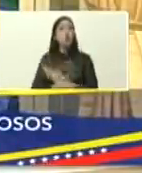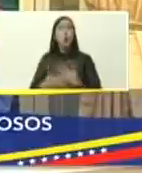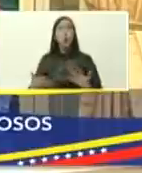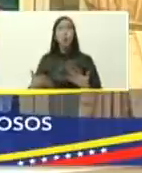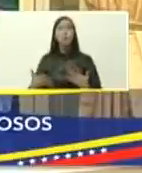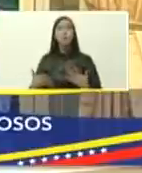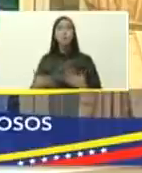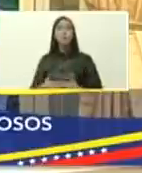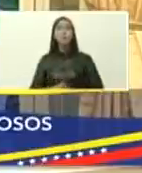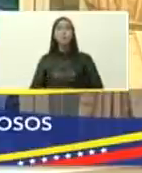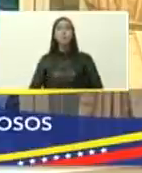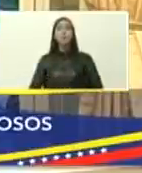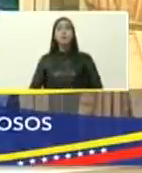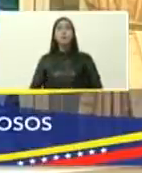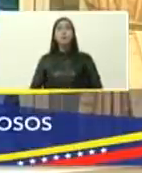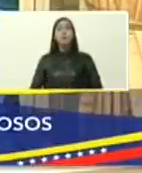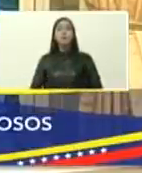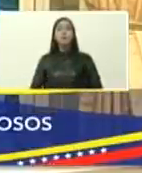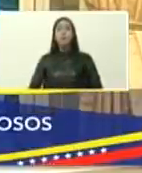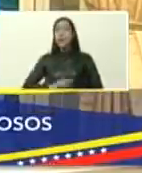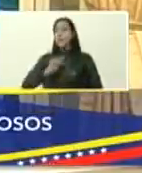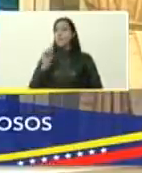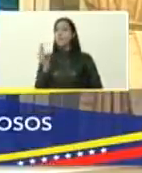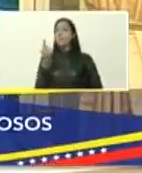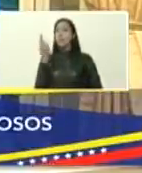lo decimos, en primer lugar,